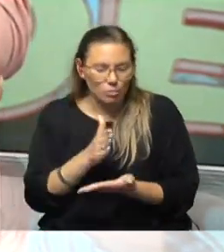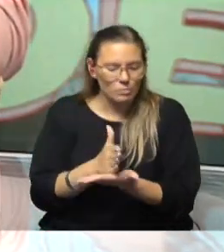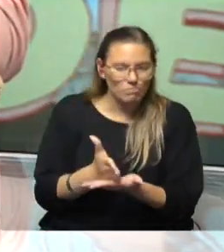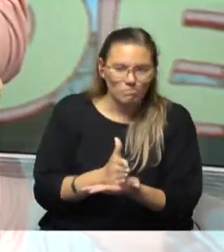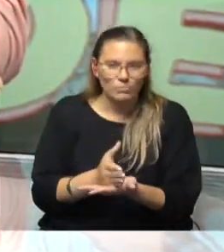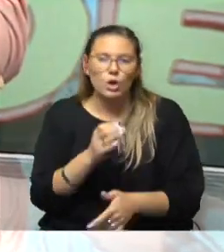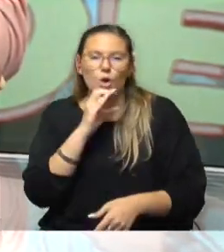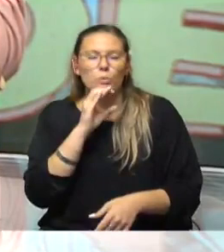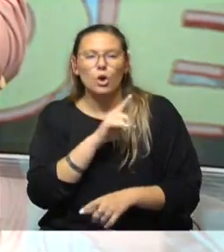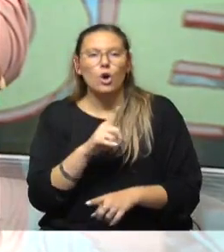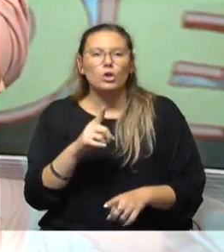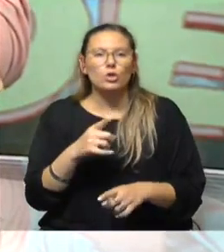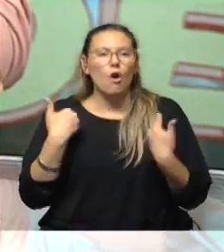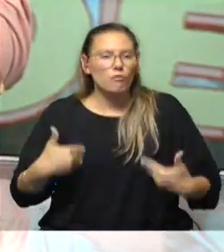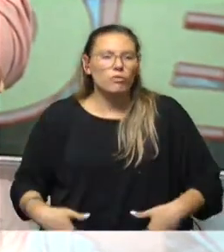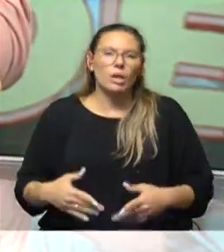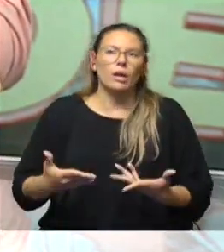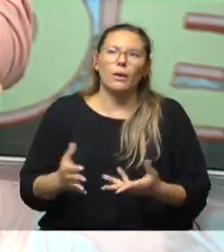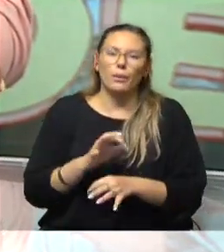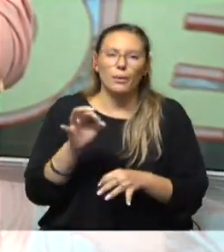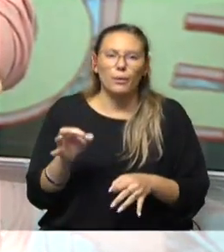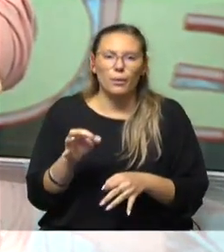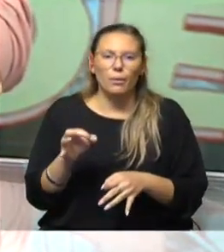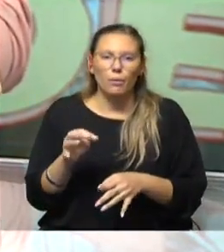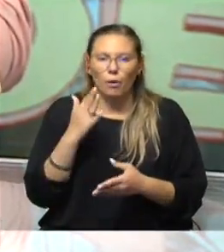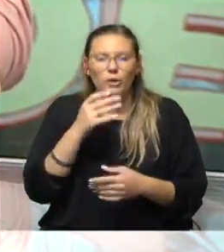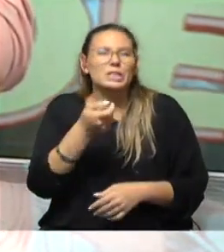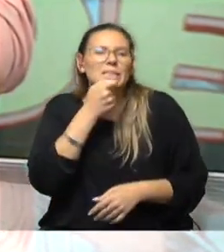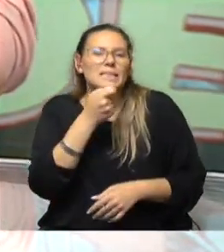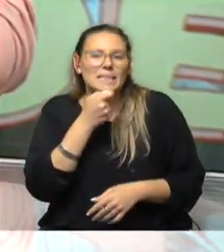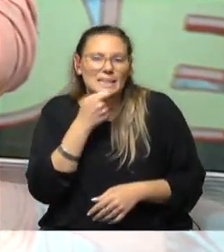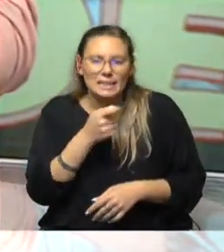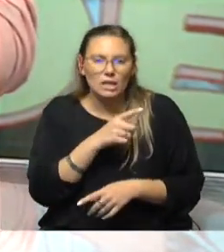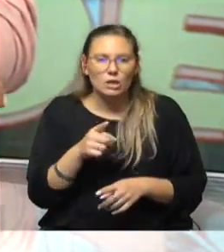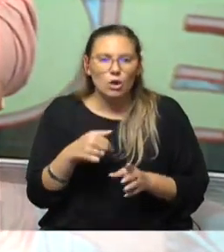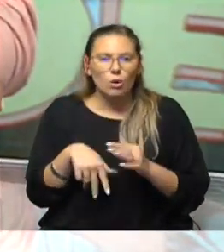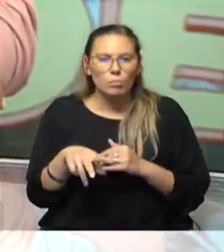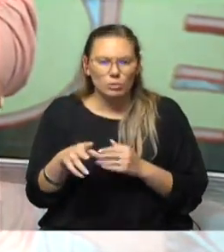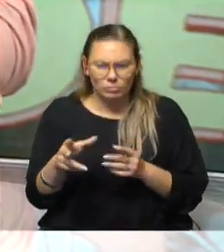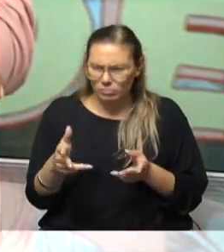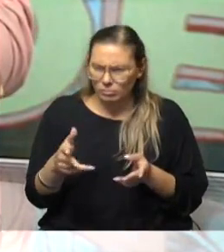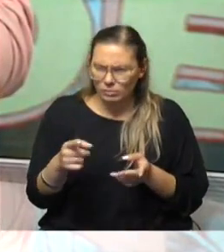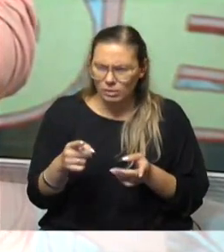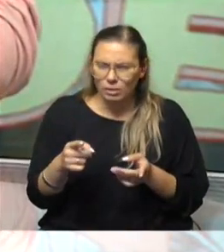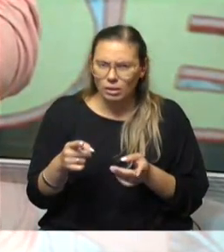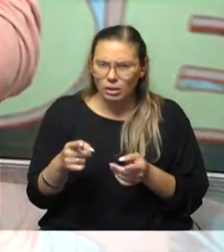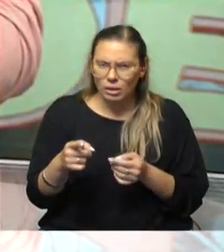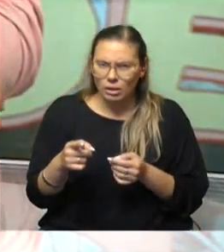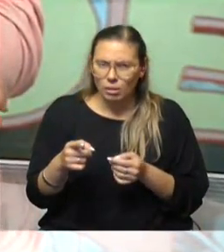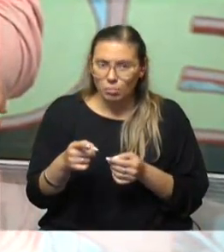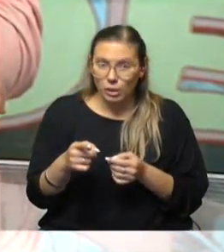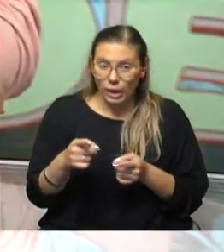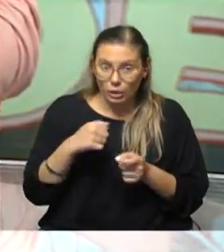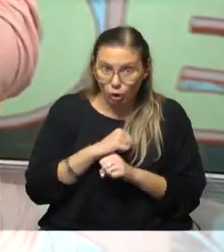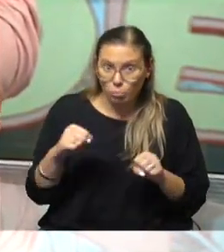¿no te gusta? No es tanto el humor físico o el remate del chiste. Cero, ¿no? Como cero que vos remate. Mirás y decís, vos, pero esto es algo que puede pasar.